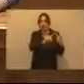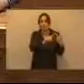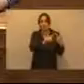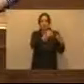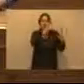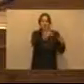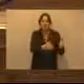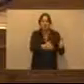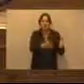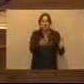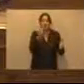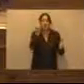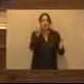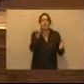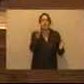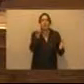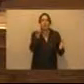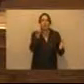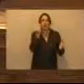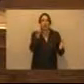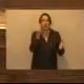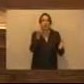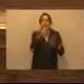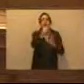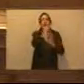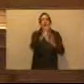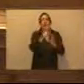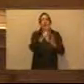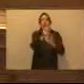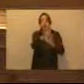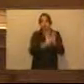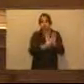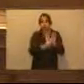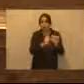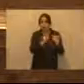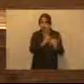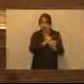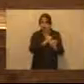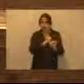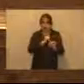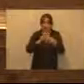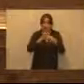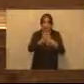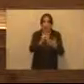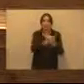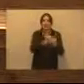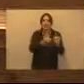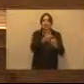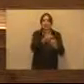pensa publicar el que ainda esconde, que son os datos da espera para as pruebas